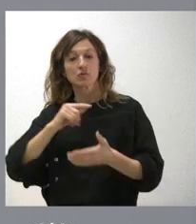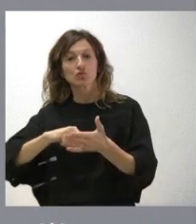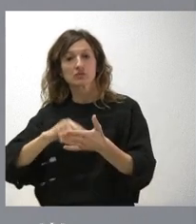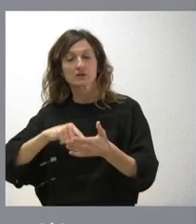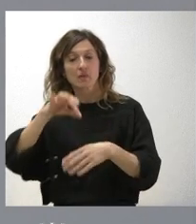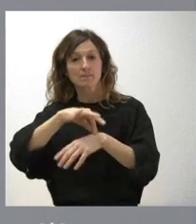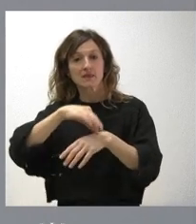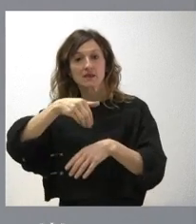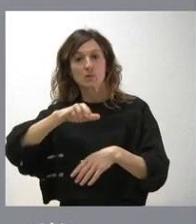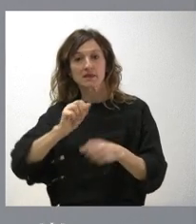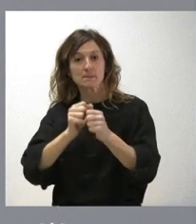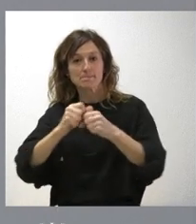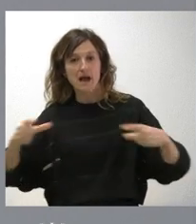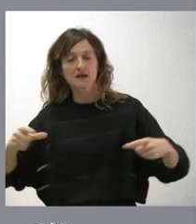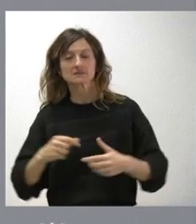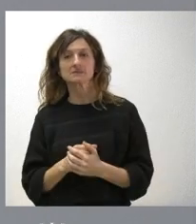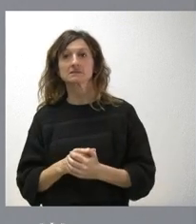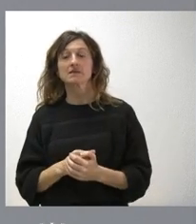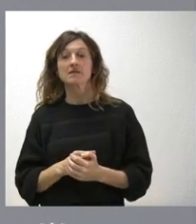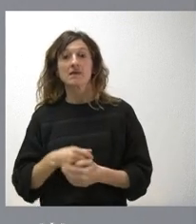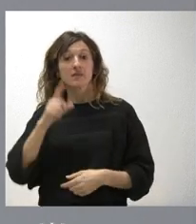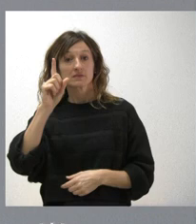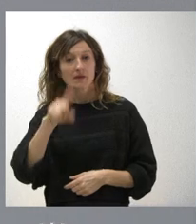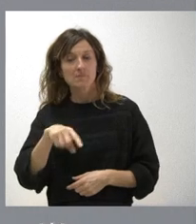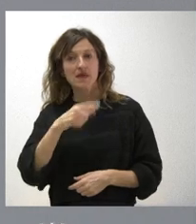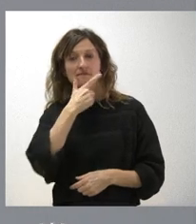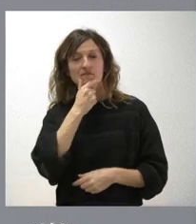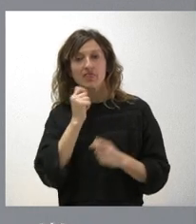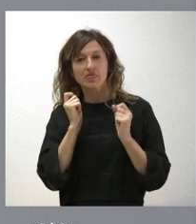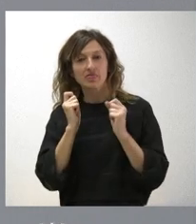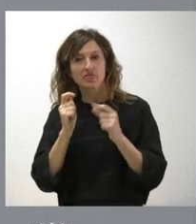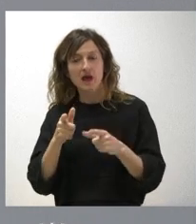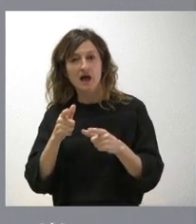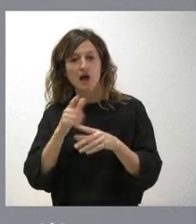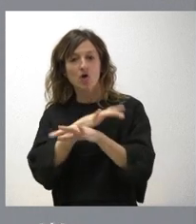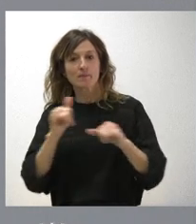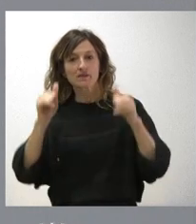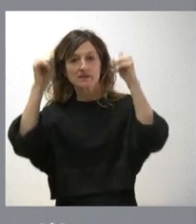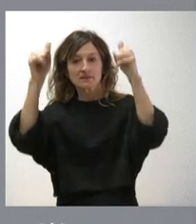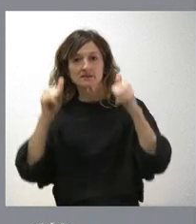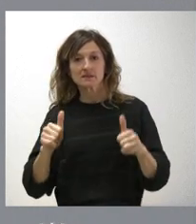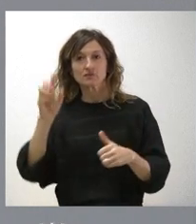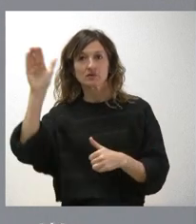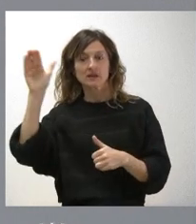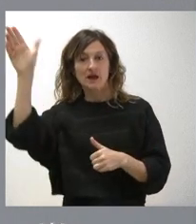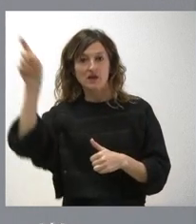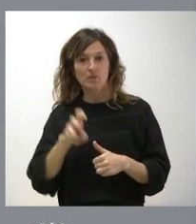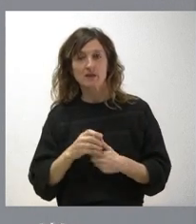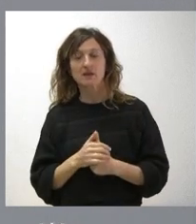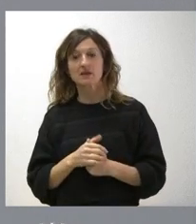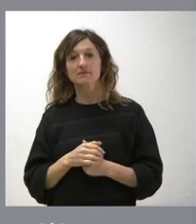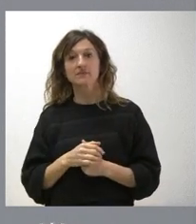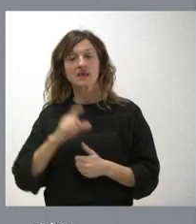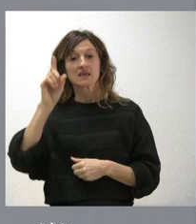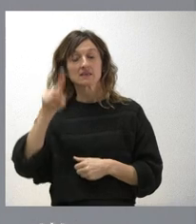médicos mir que se facilite la convalidación de títulos procedentes del exterior que las convocatorias